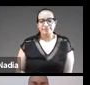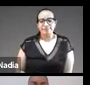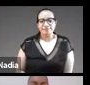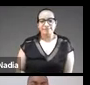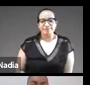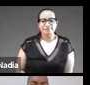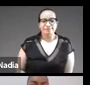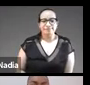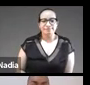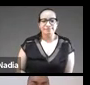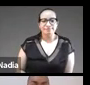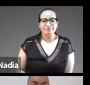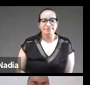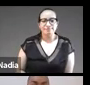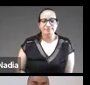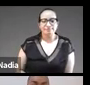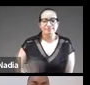Bien.